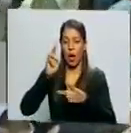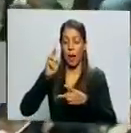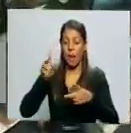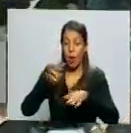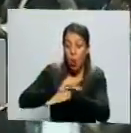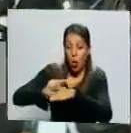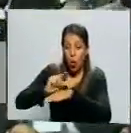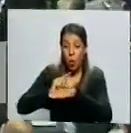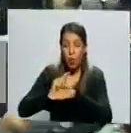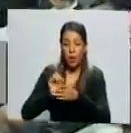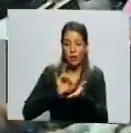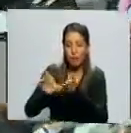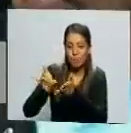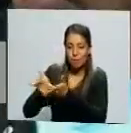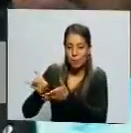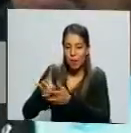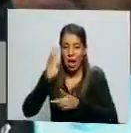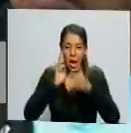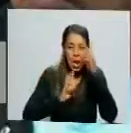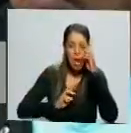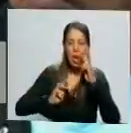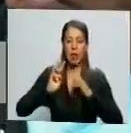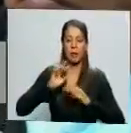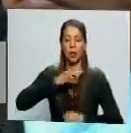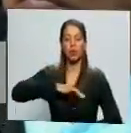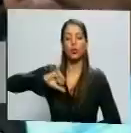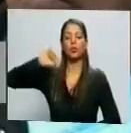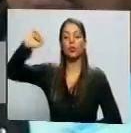carácter socialista bolivariano